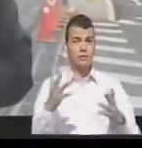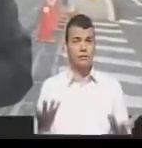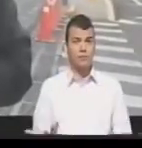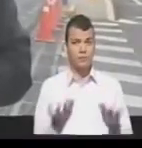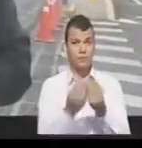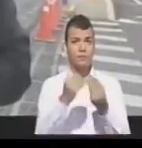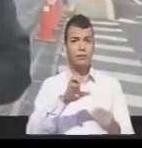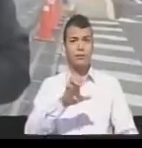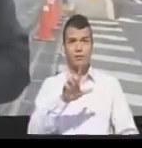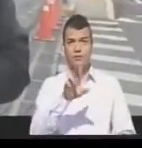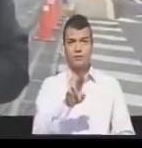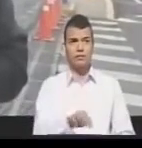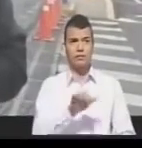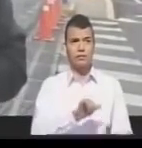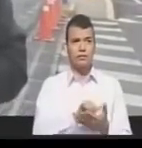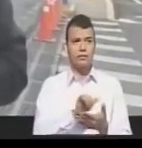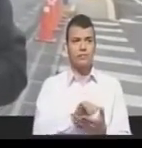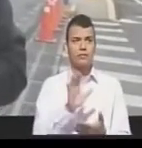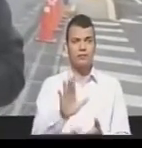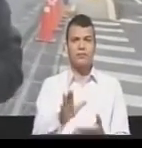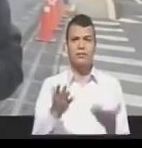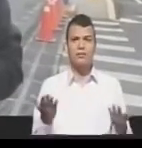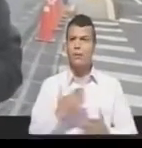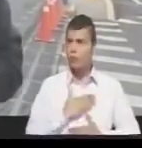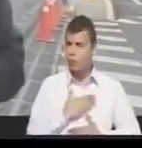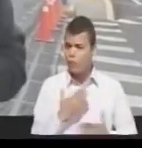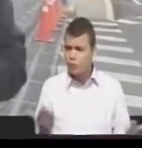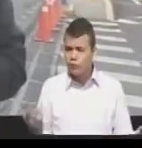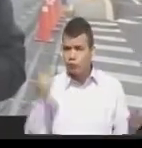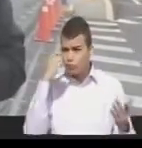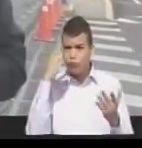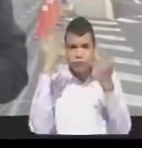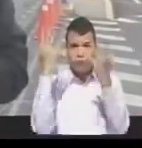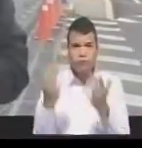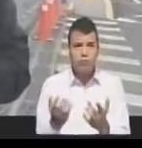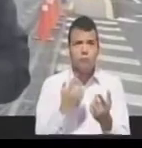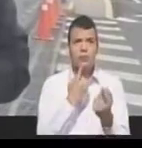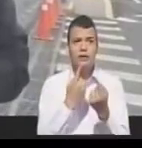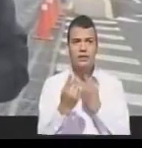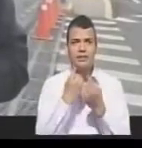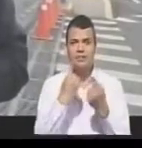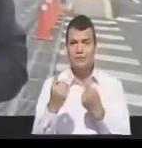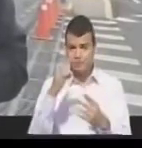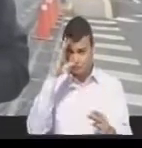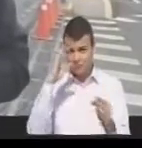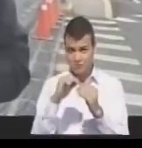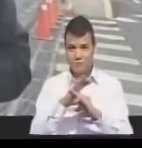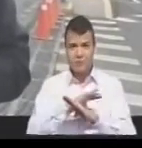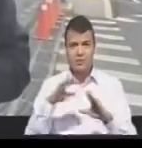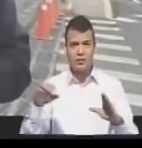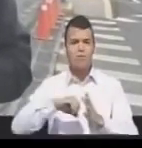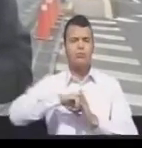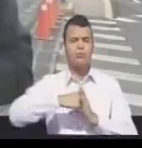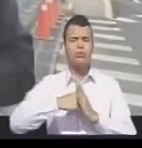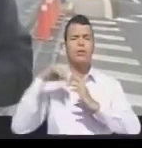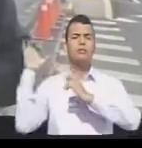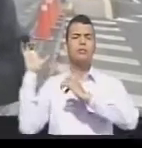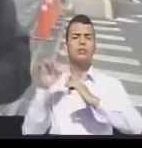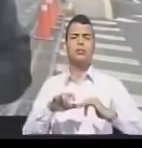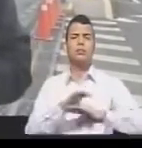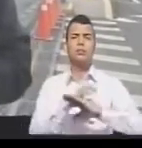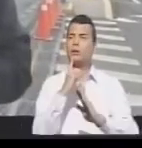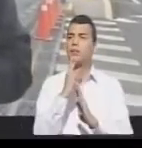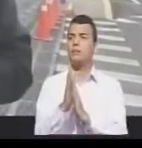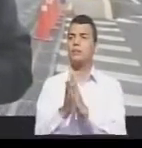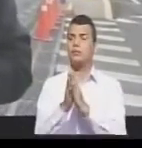del ELN manifestó que está dispuesta a avanzar en la búsqueda de los términos para concretar un cese bilateral al fuego. Así lo